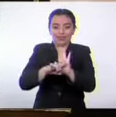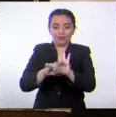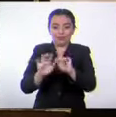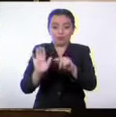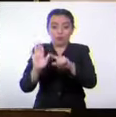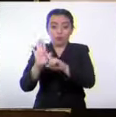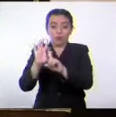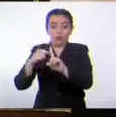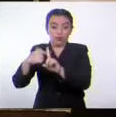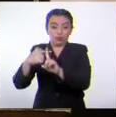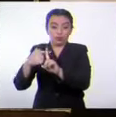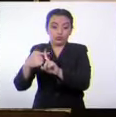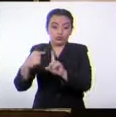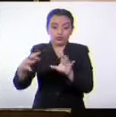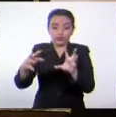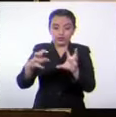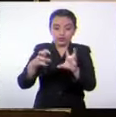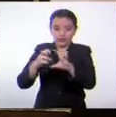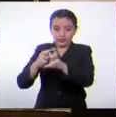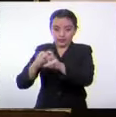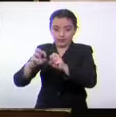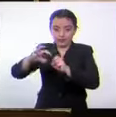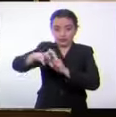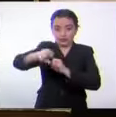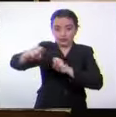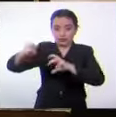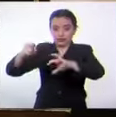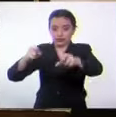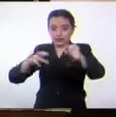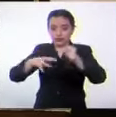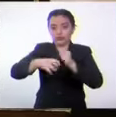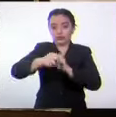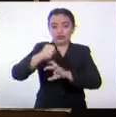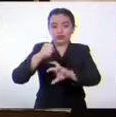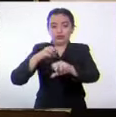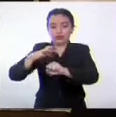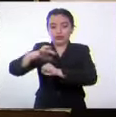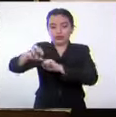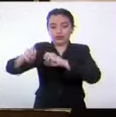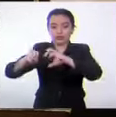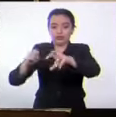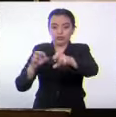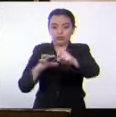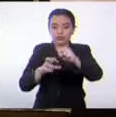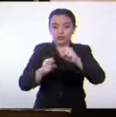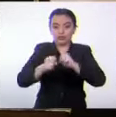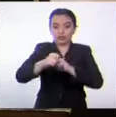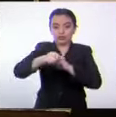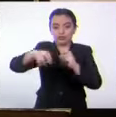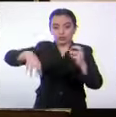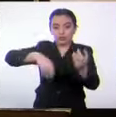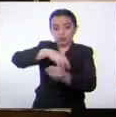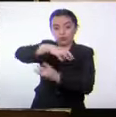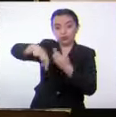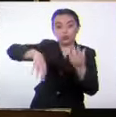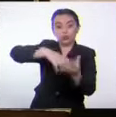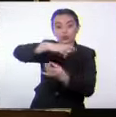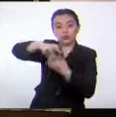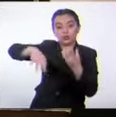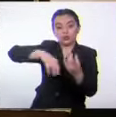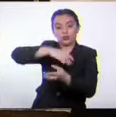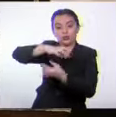atraen a los iones con carga positiva o cationes. Este es el caso de